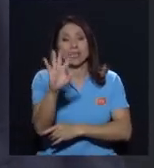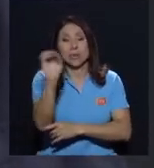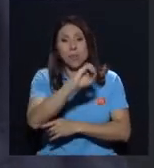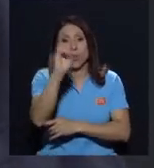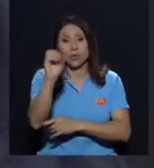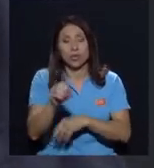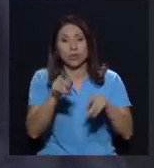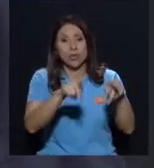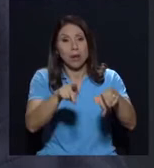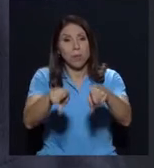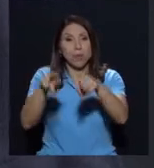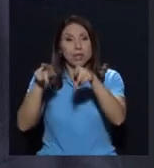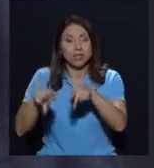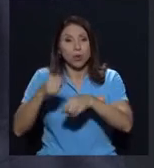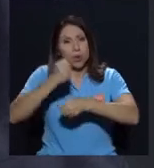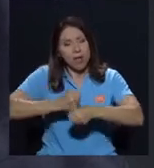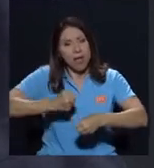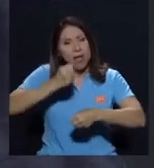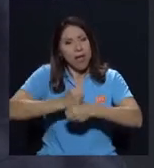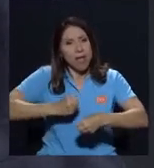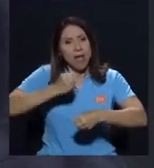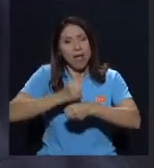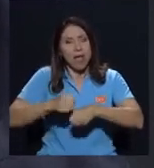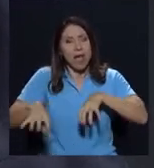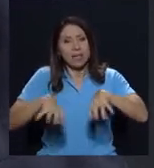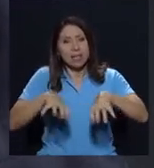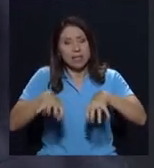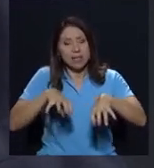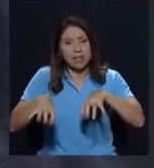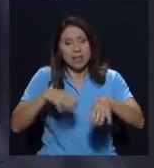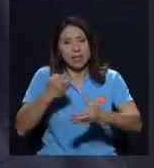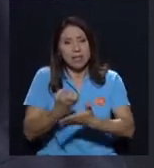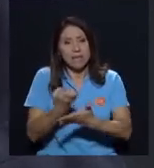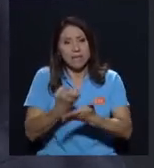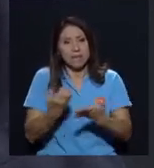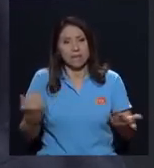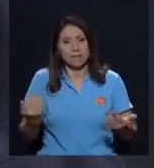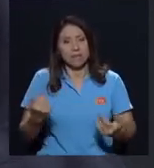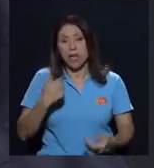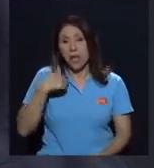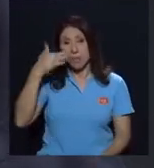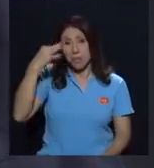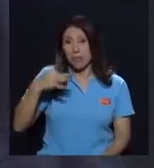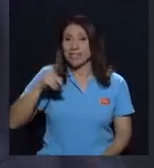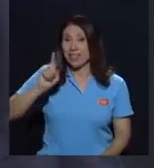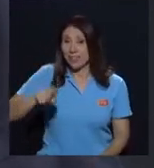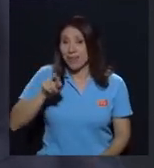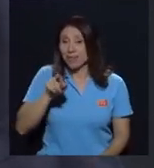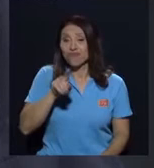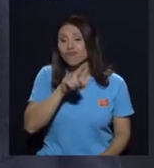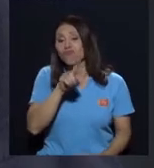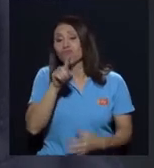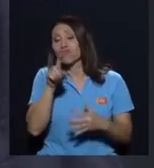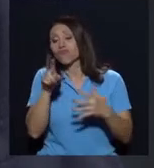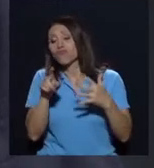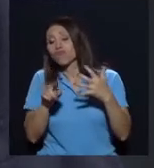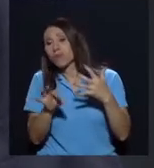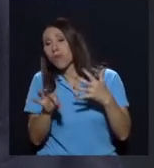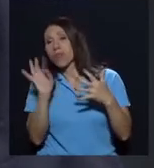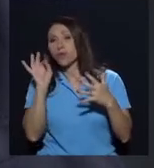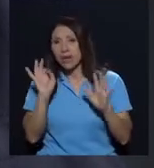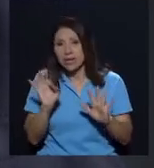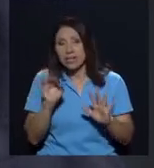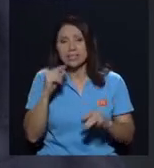activa de trabajando a mí me parece que vamos a tener que escoger lo cual siempre es difícil y